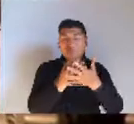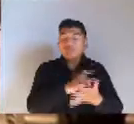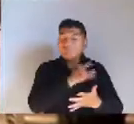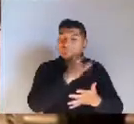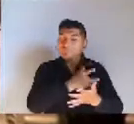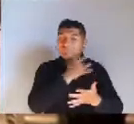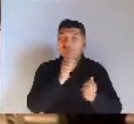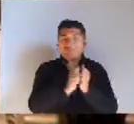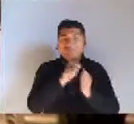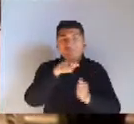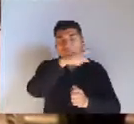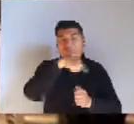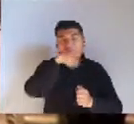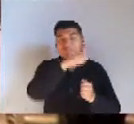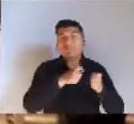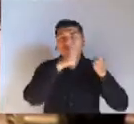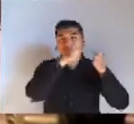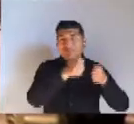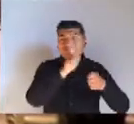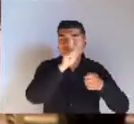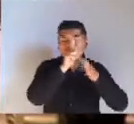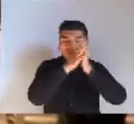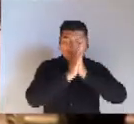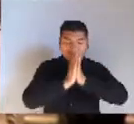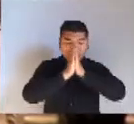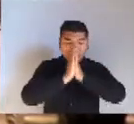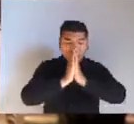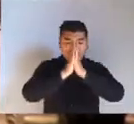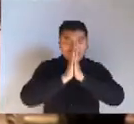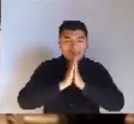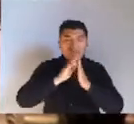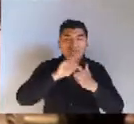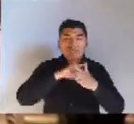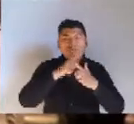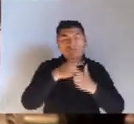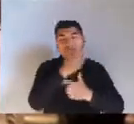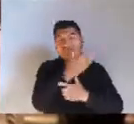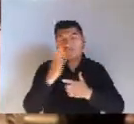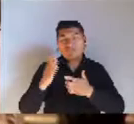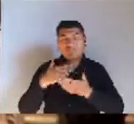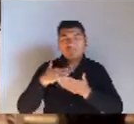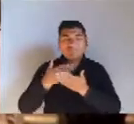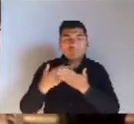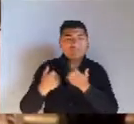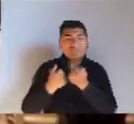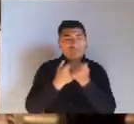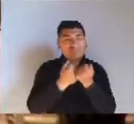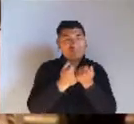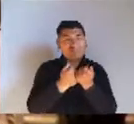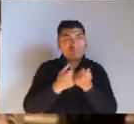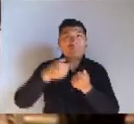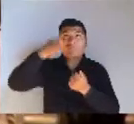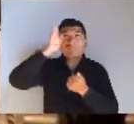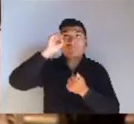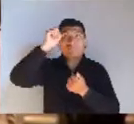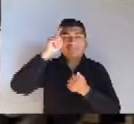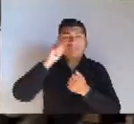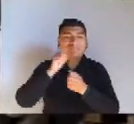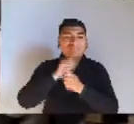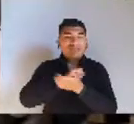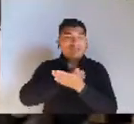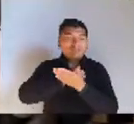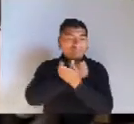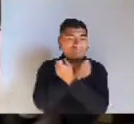con ellos, regalémosles una oración y, por qué no, alguna obra de caridad. Dios te salve